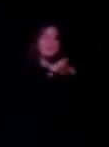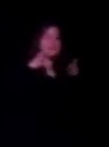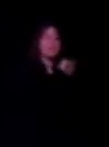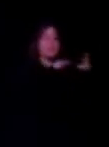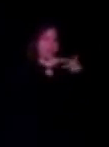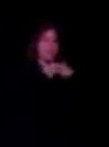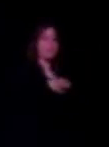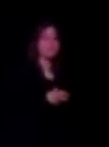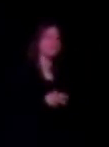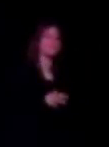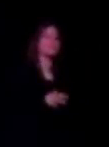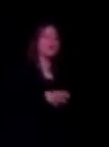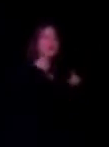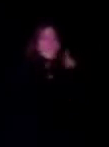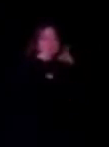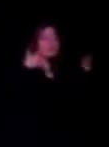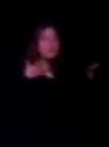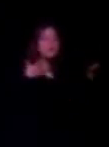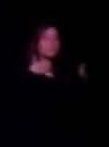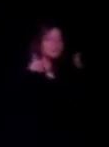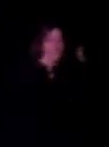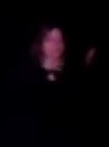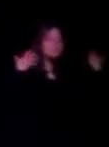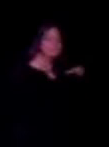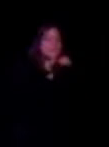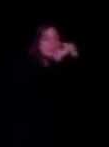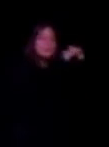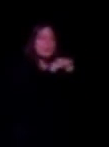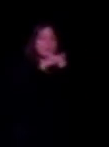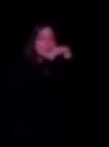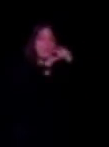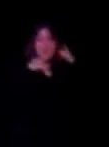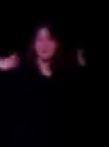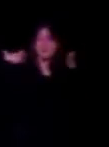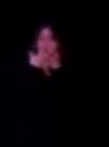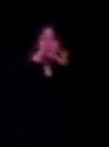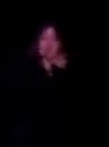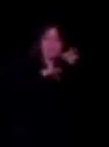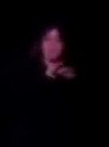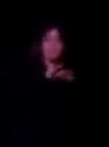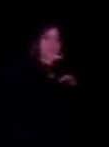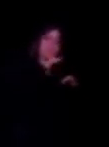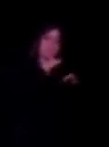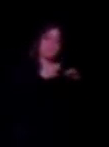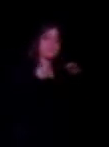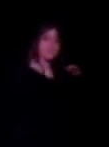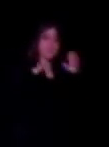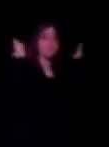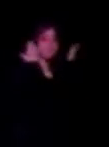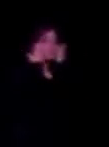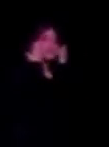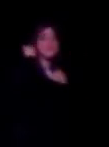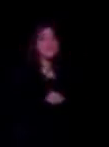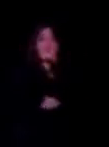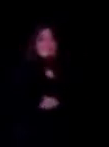la orientación inclusiva de lo realizado hasta el momento en el año 2005 se